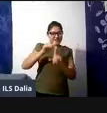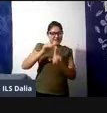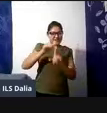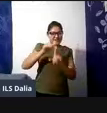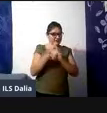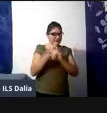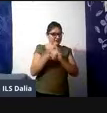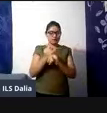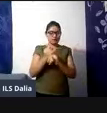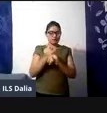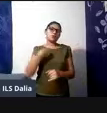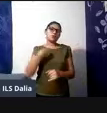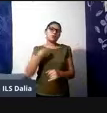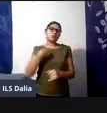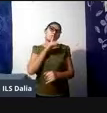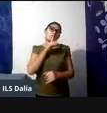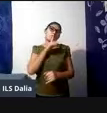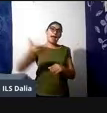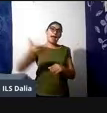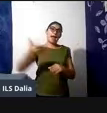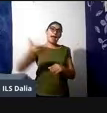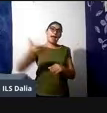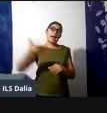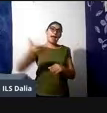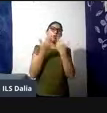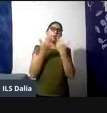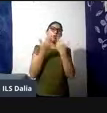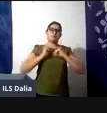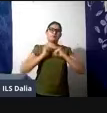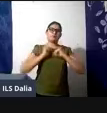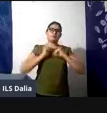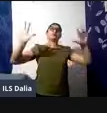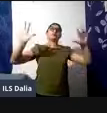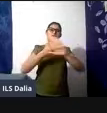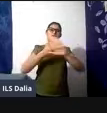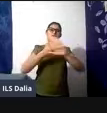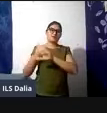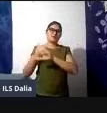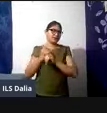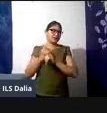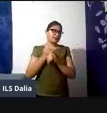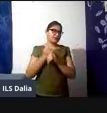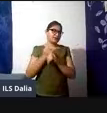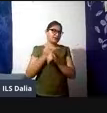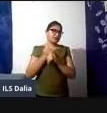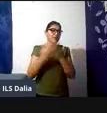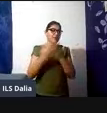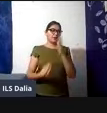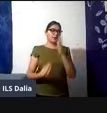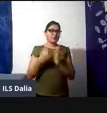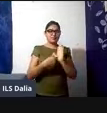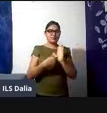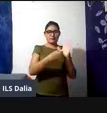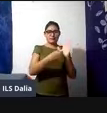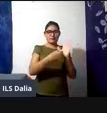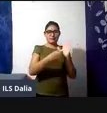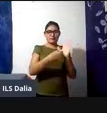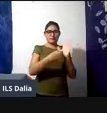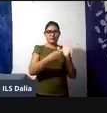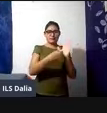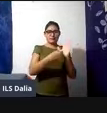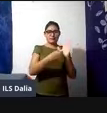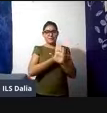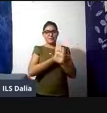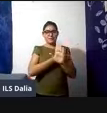escuela, que ahora es como lo puedes encontrar, que es blanco, portada blanca con unas notitas, en esta portada